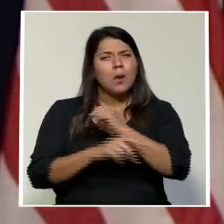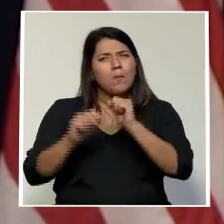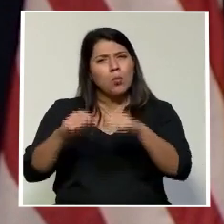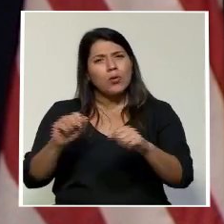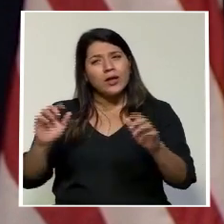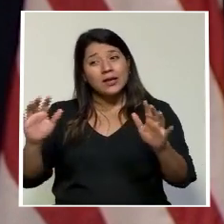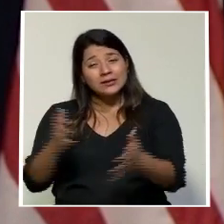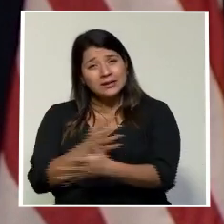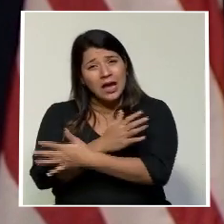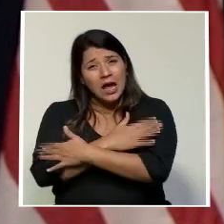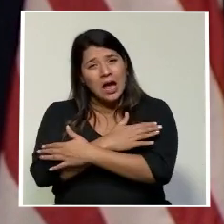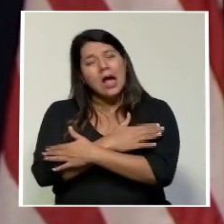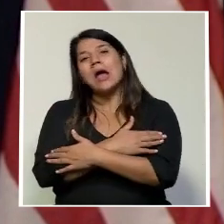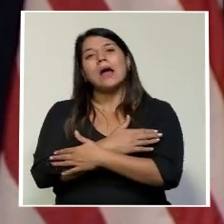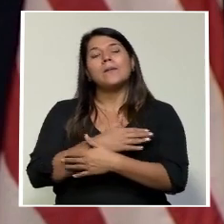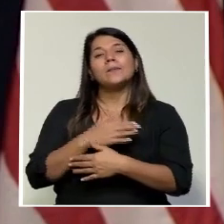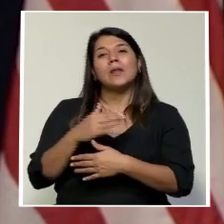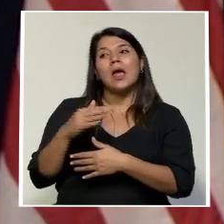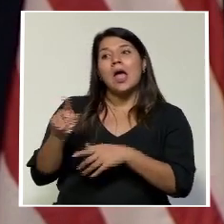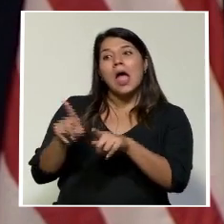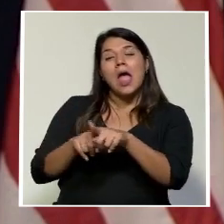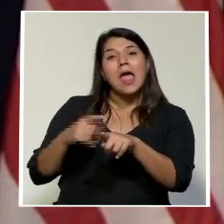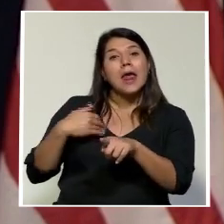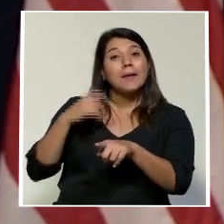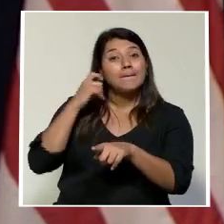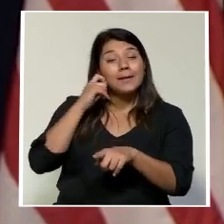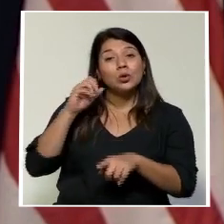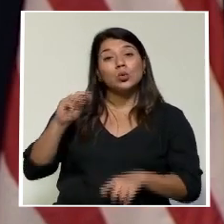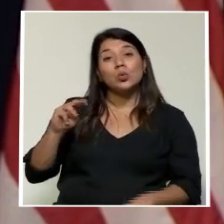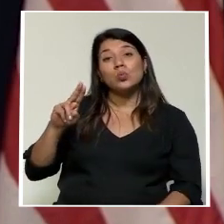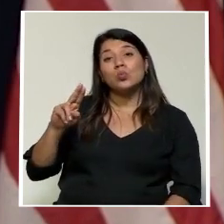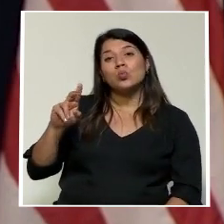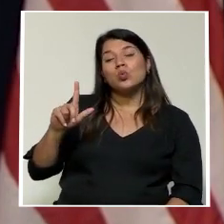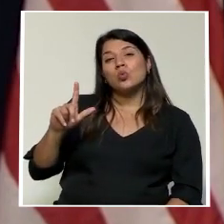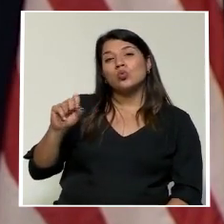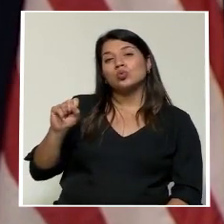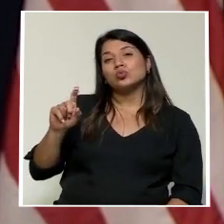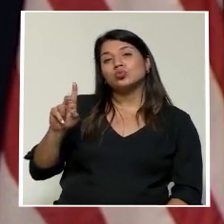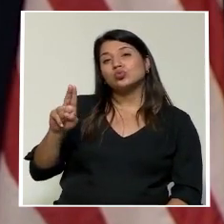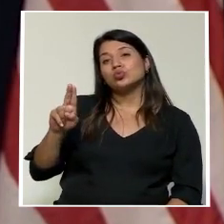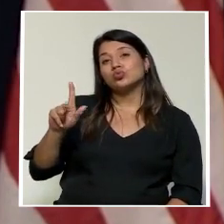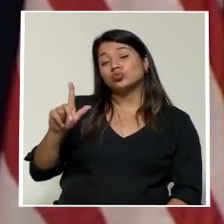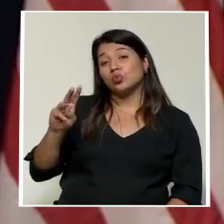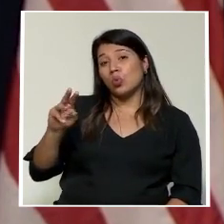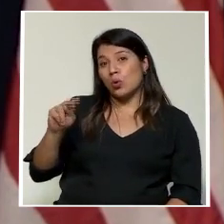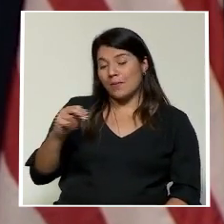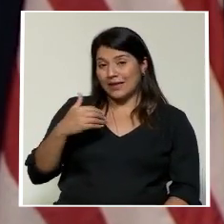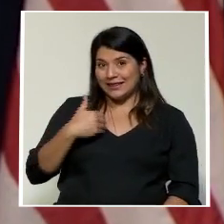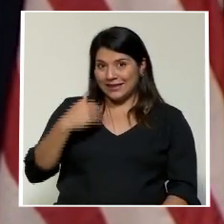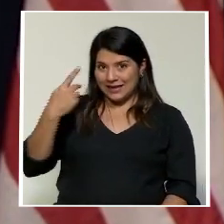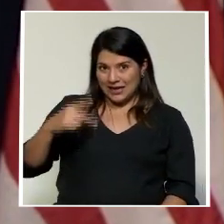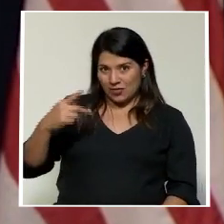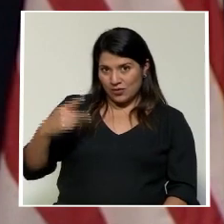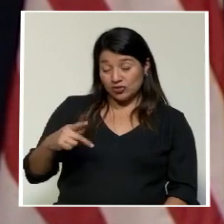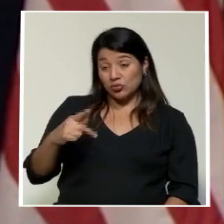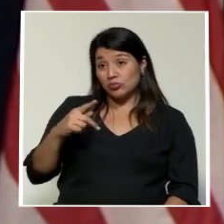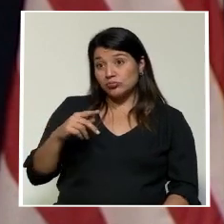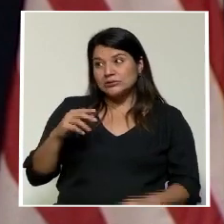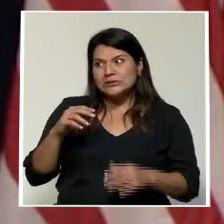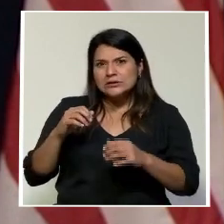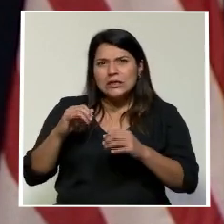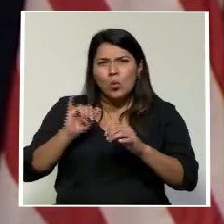musulmanes estadounidenses mostró los riesgos que muchos están dispuestos a correr para salvar las vidas de completos desconocidos